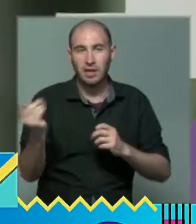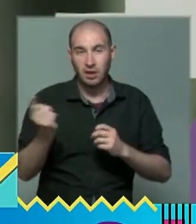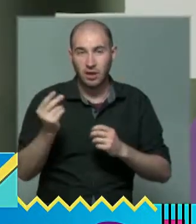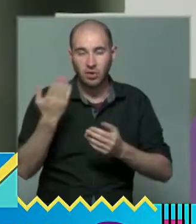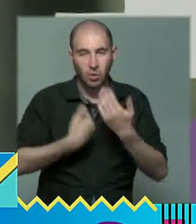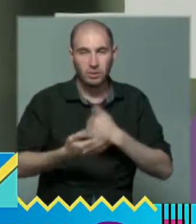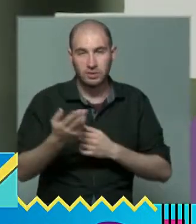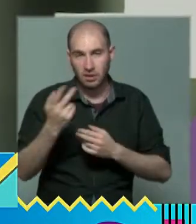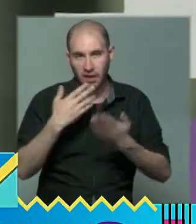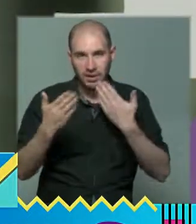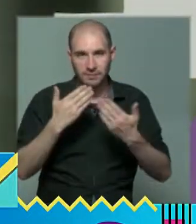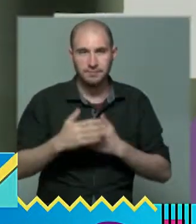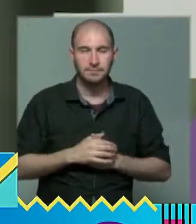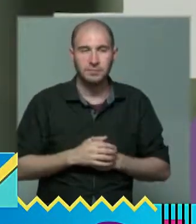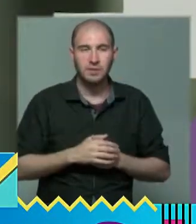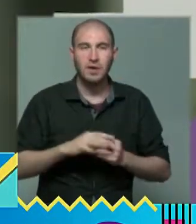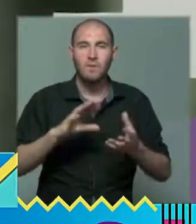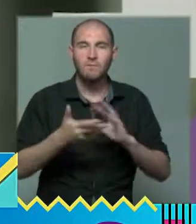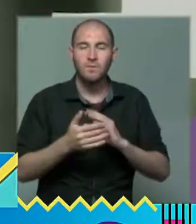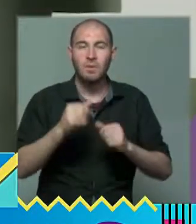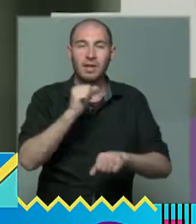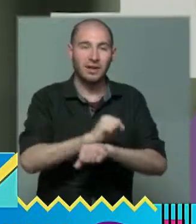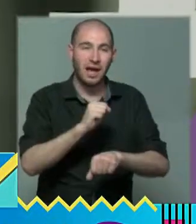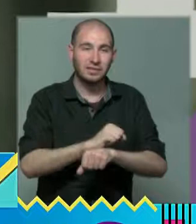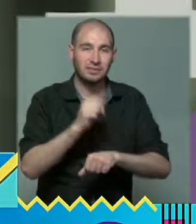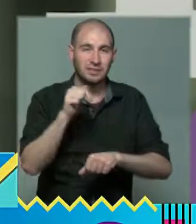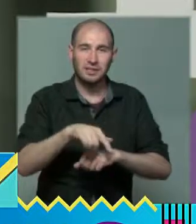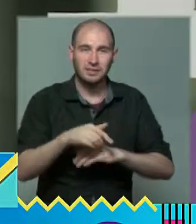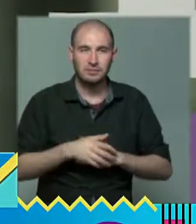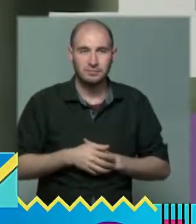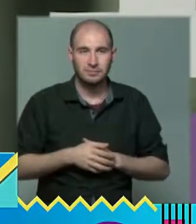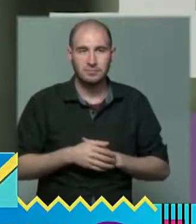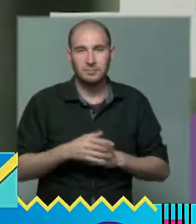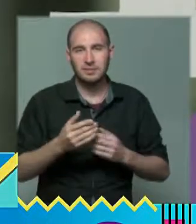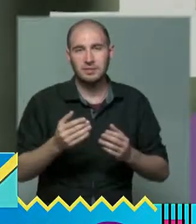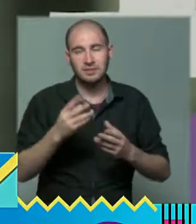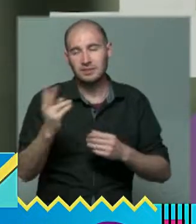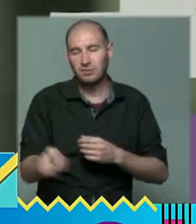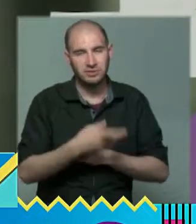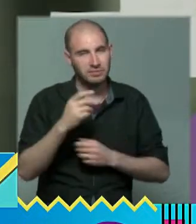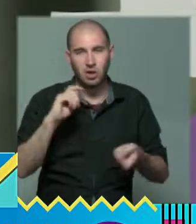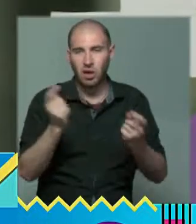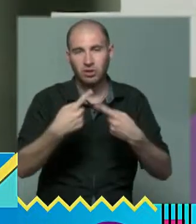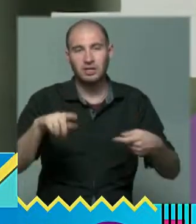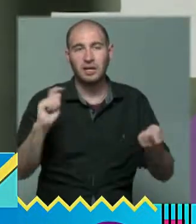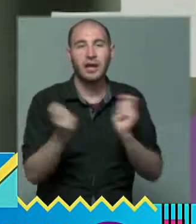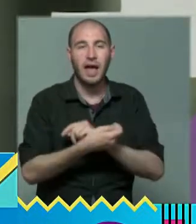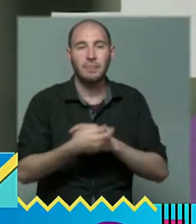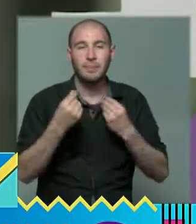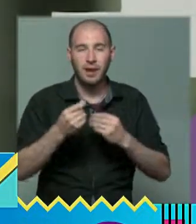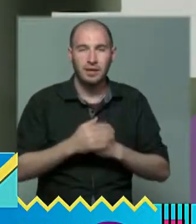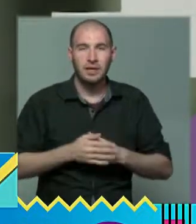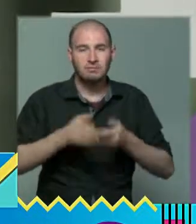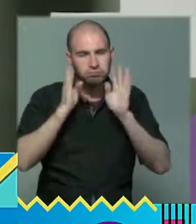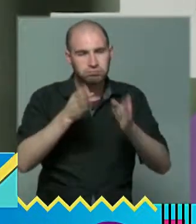lo mencionábamos nosotros, un sistema penitenciario que ya está un poco desgastado, que hay que modificar muchas cosas para que, si se quiere,